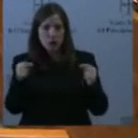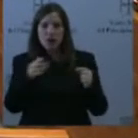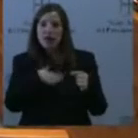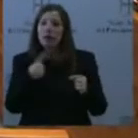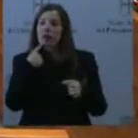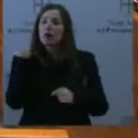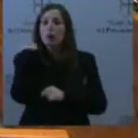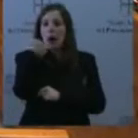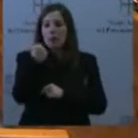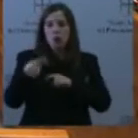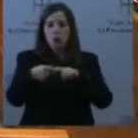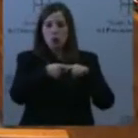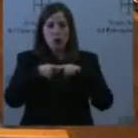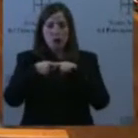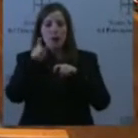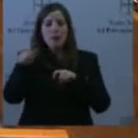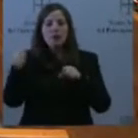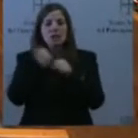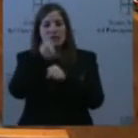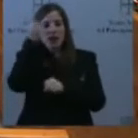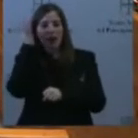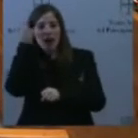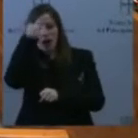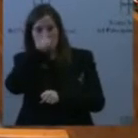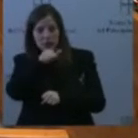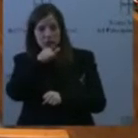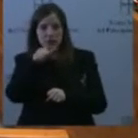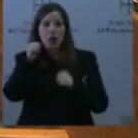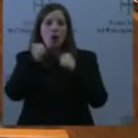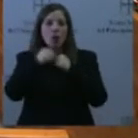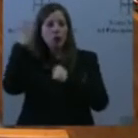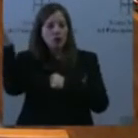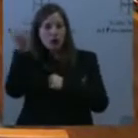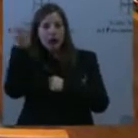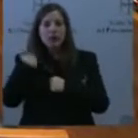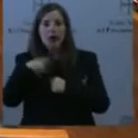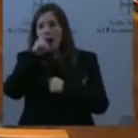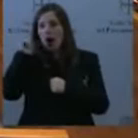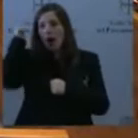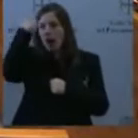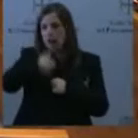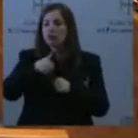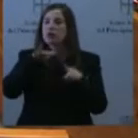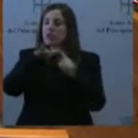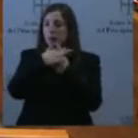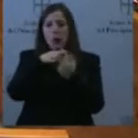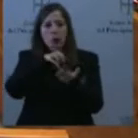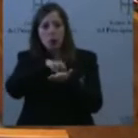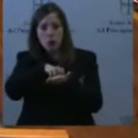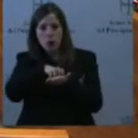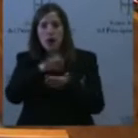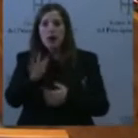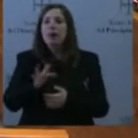trabajadoras y los trabajadores de Duro Felguera, que llevan años en una situación de incertidumbre, y además hacer público, tal y como